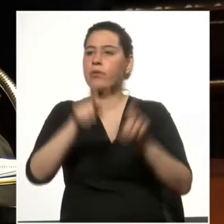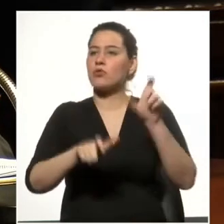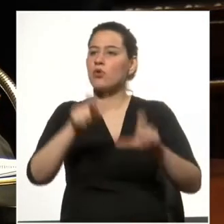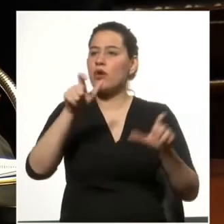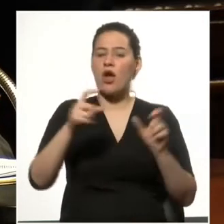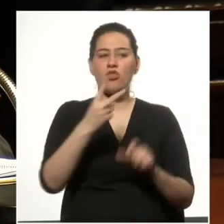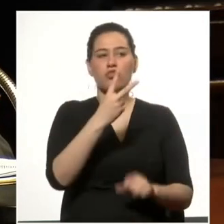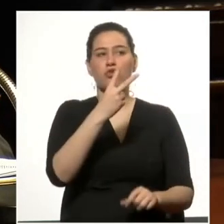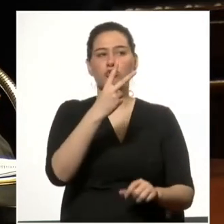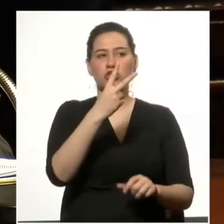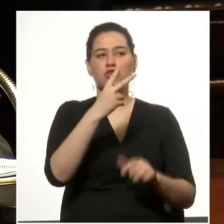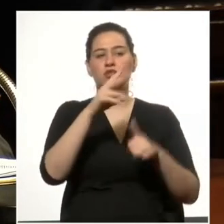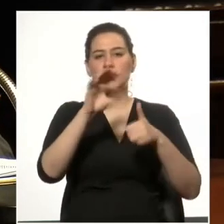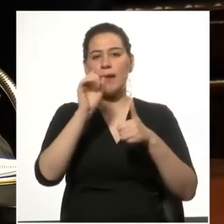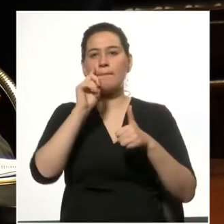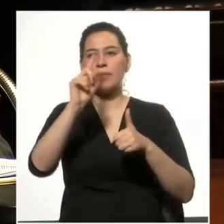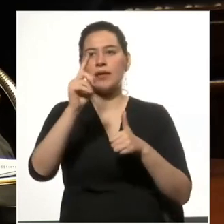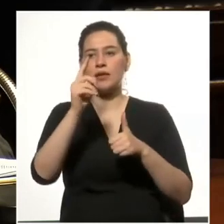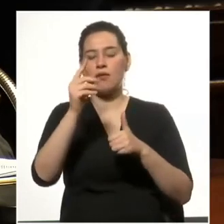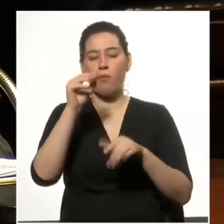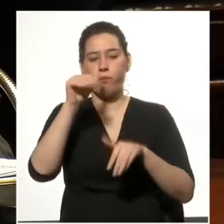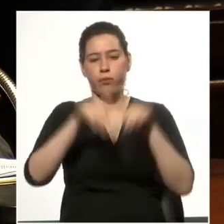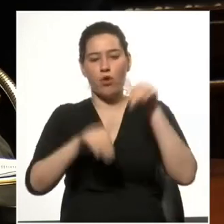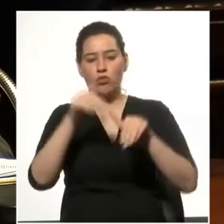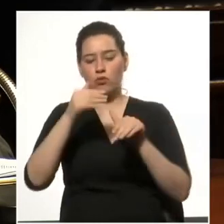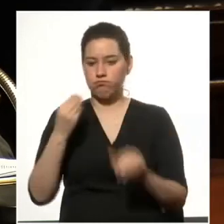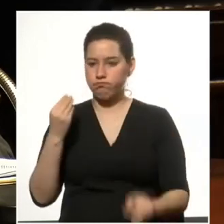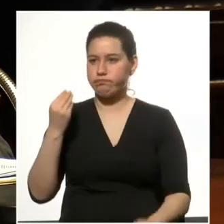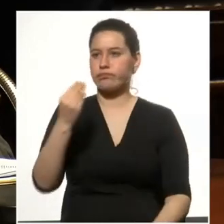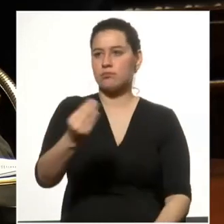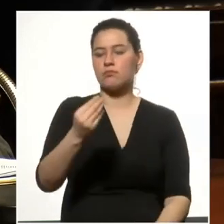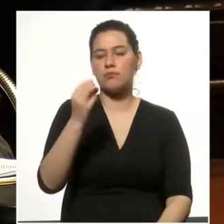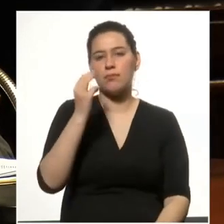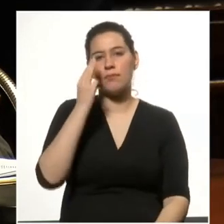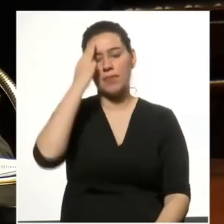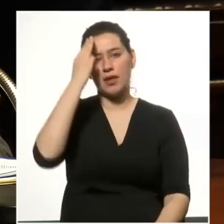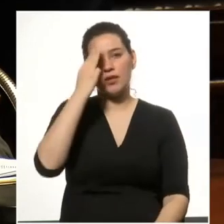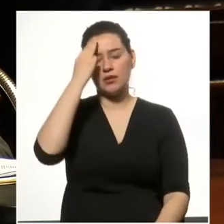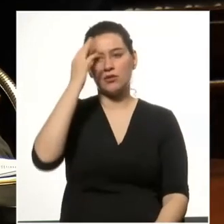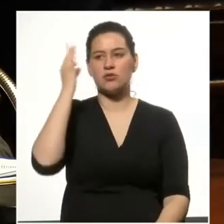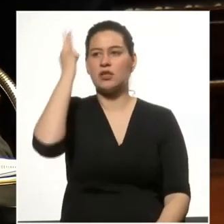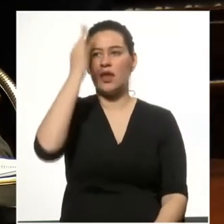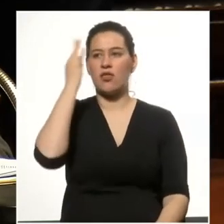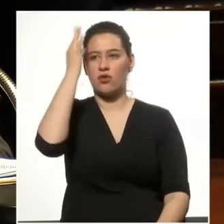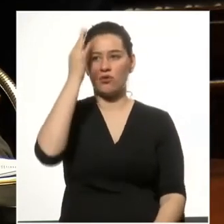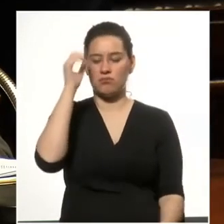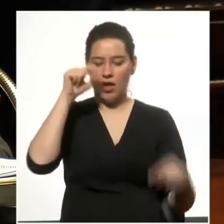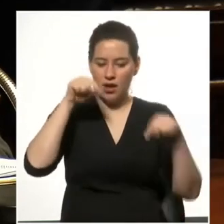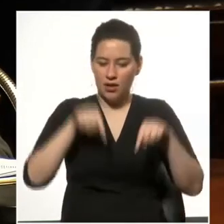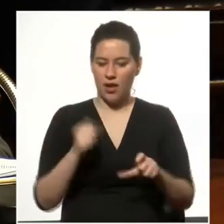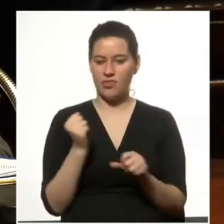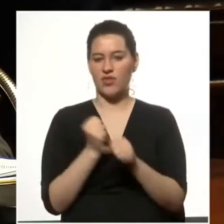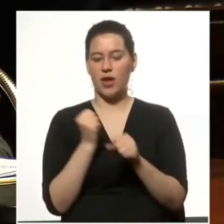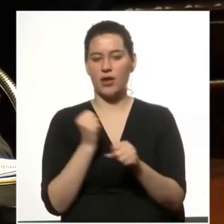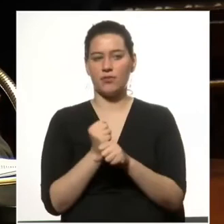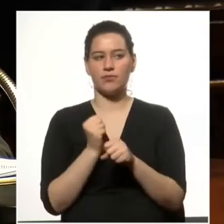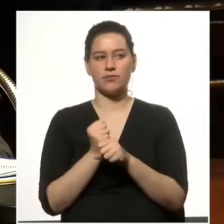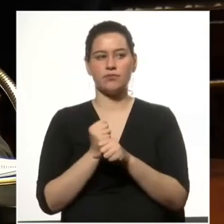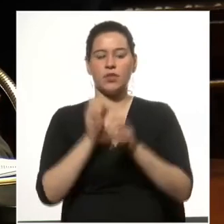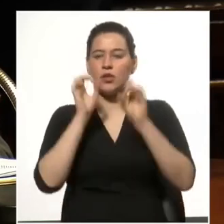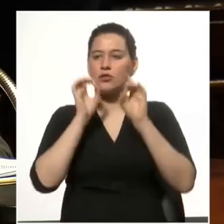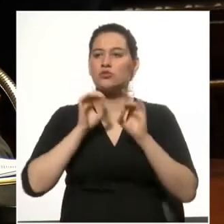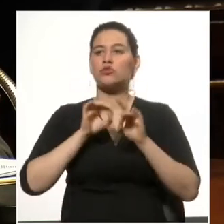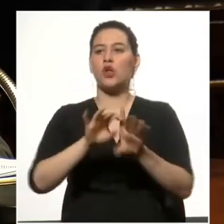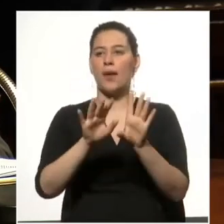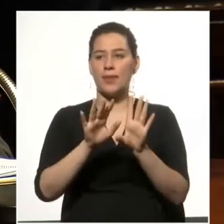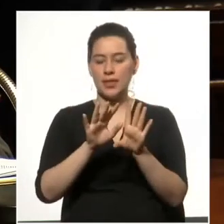sus 270.000 votos, puso al senador Guido Manini Ríos en esta casa de la democracia. Y solo